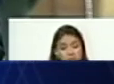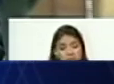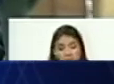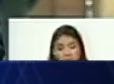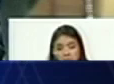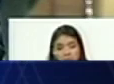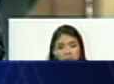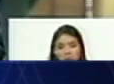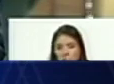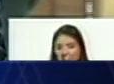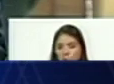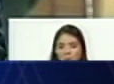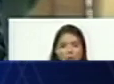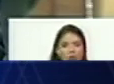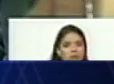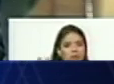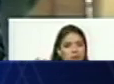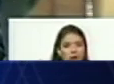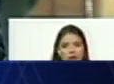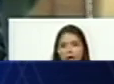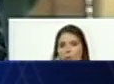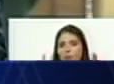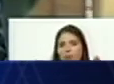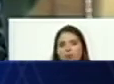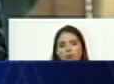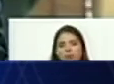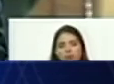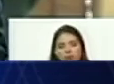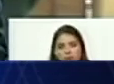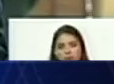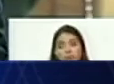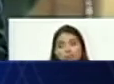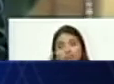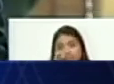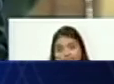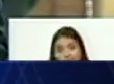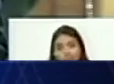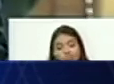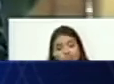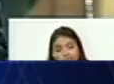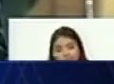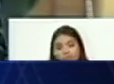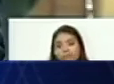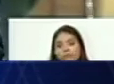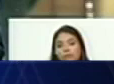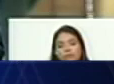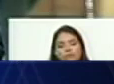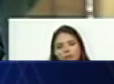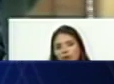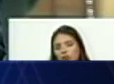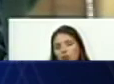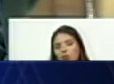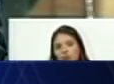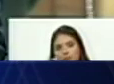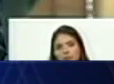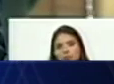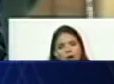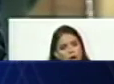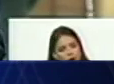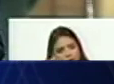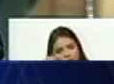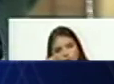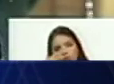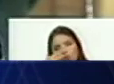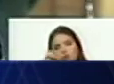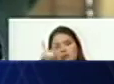de miseria y de guerras al mundo entero pretenden agredir la historia viva y gloriosa